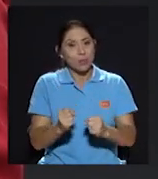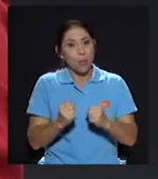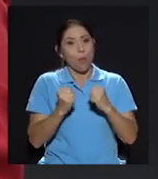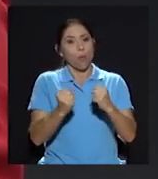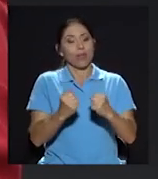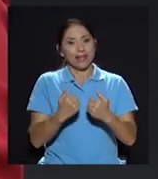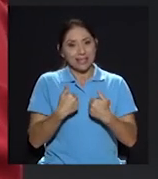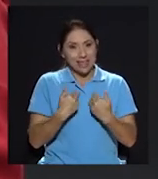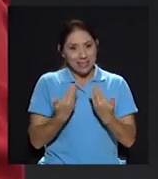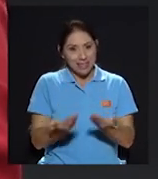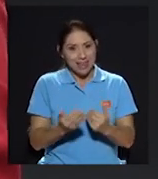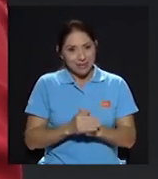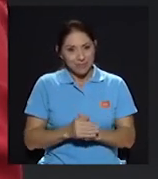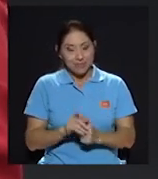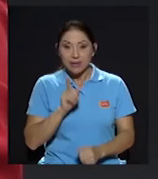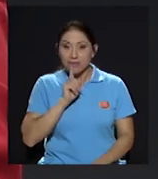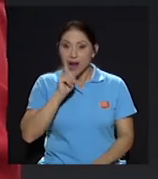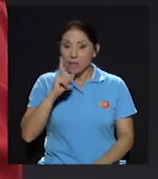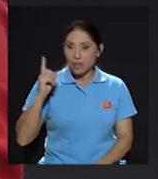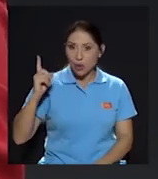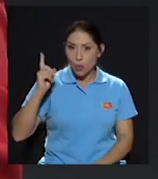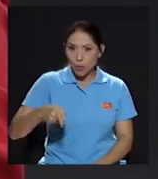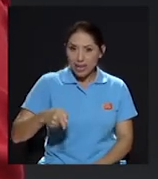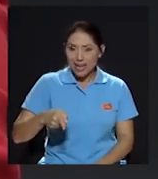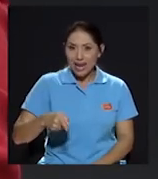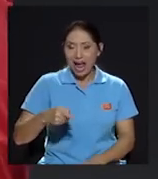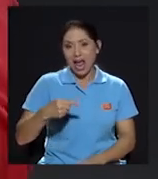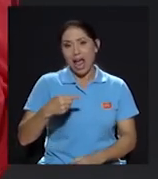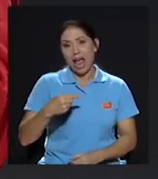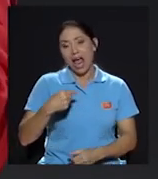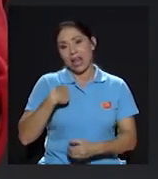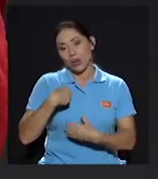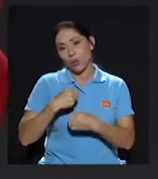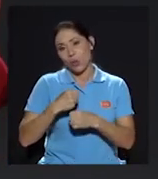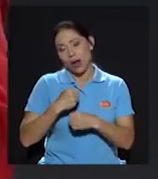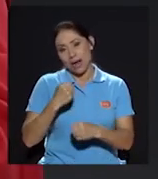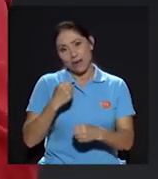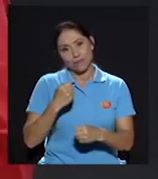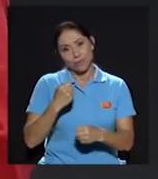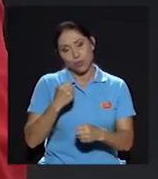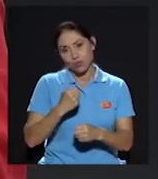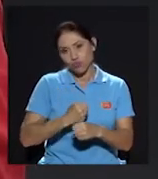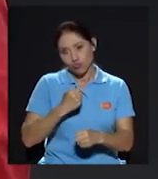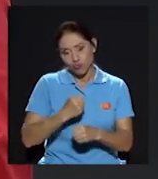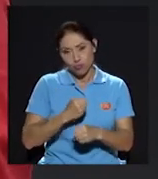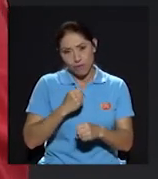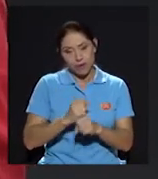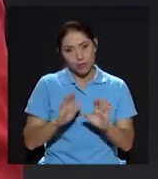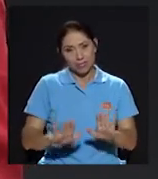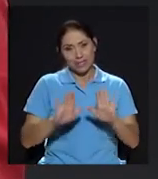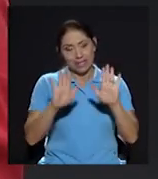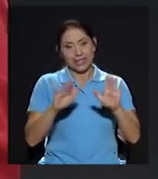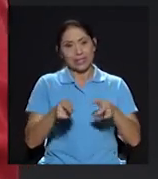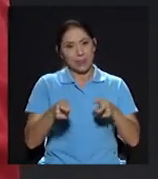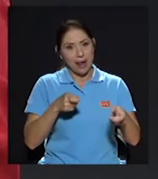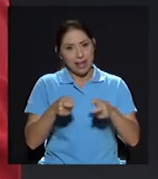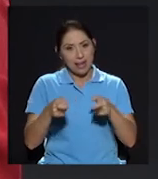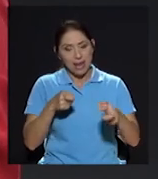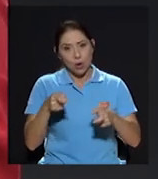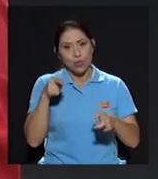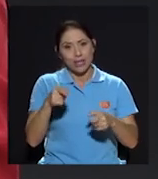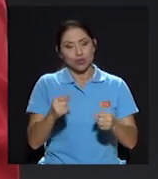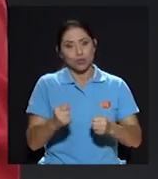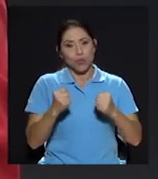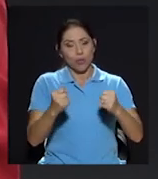lo cual obliga a realmente hacer un excelente manejo de de esos poderes fueron